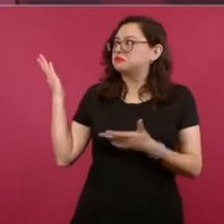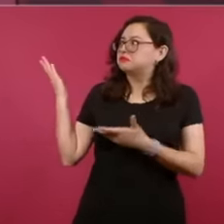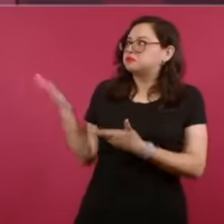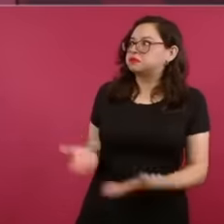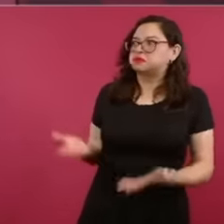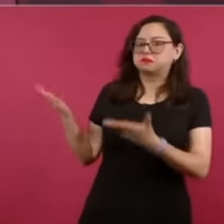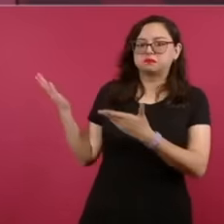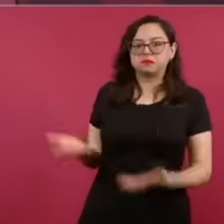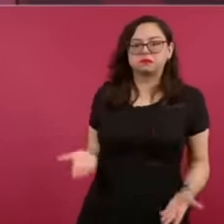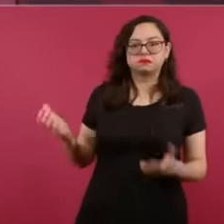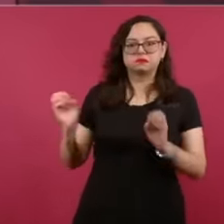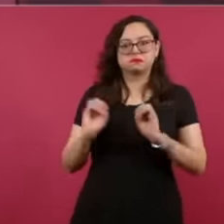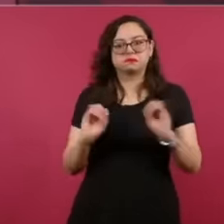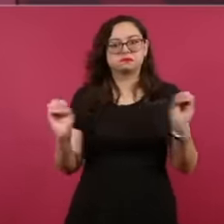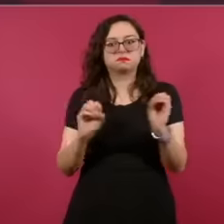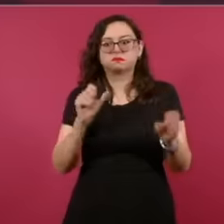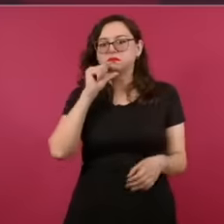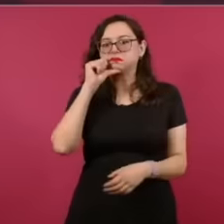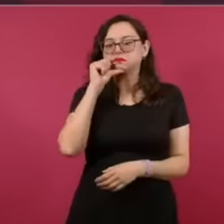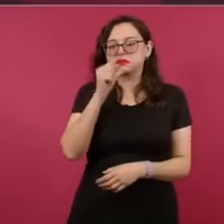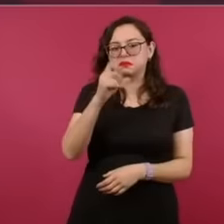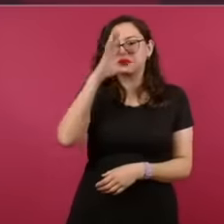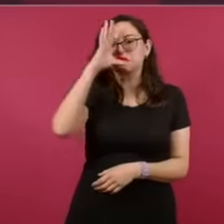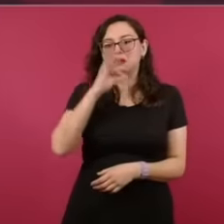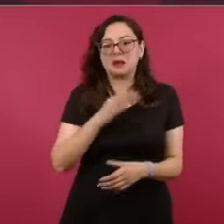que le impide